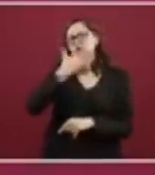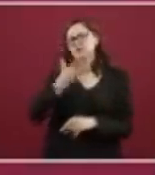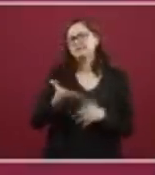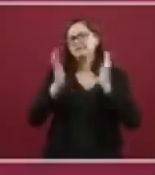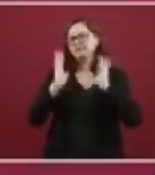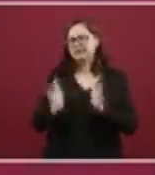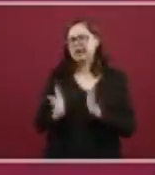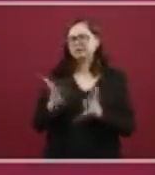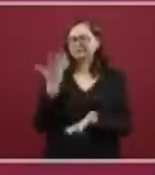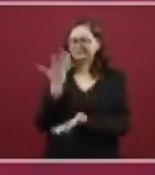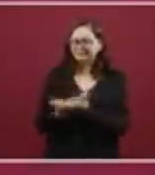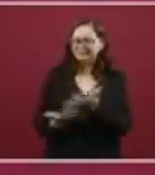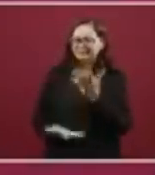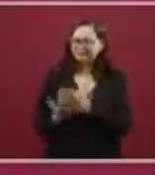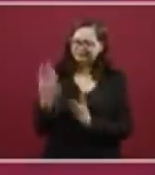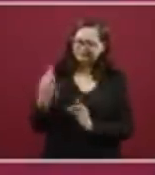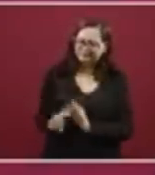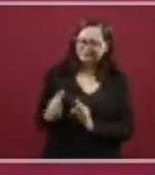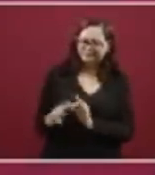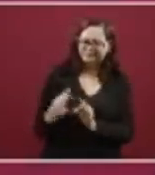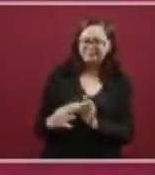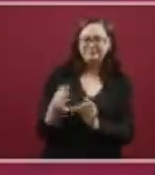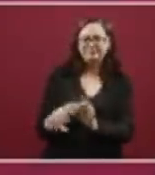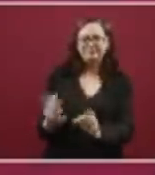Pero, por ejemplo,